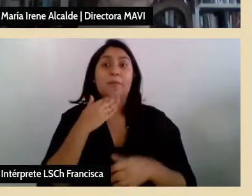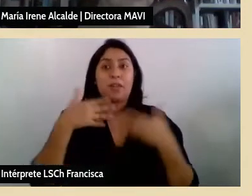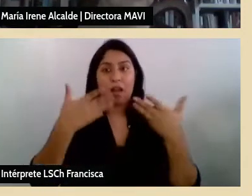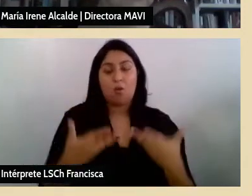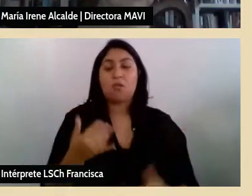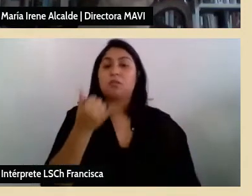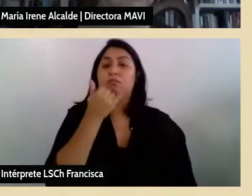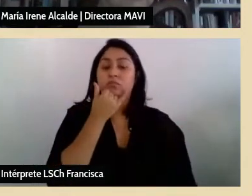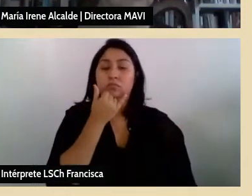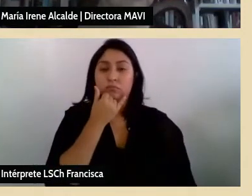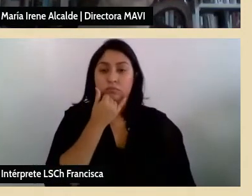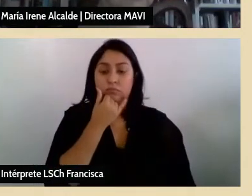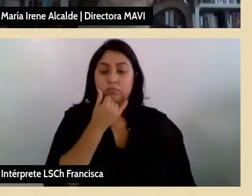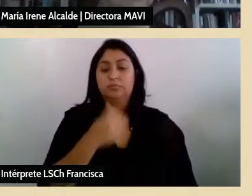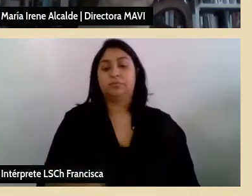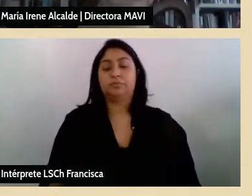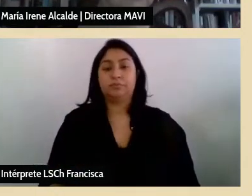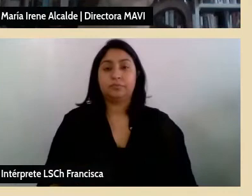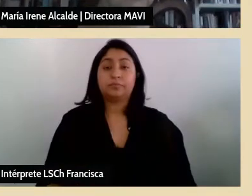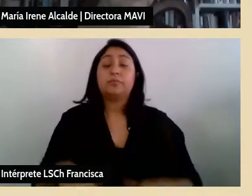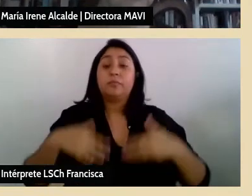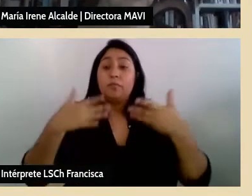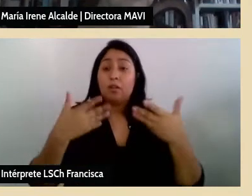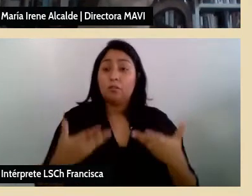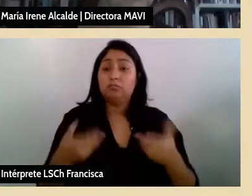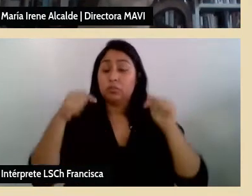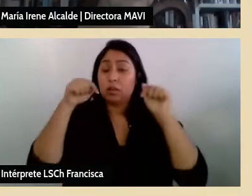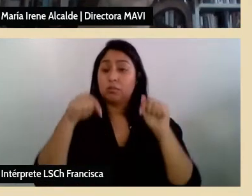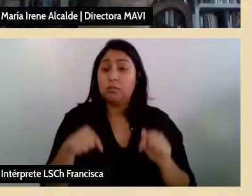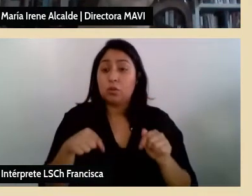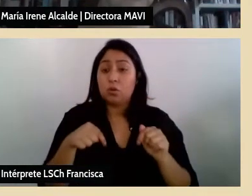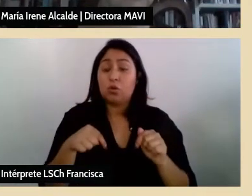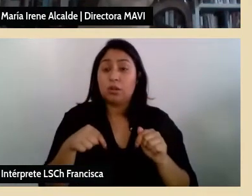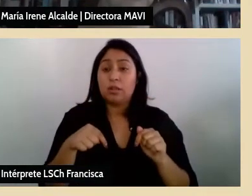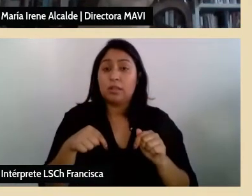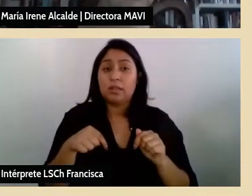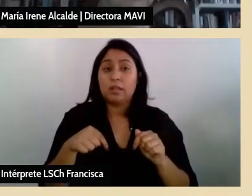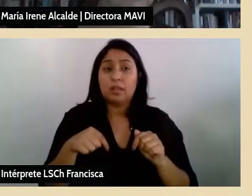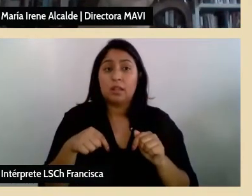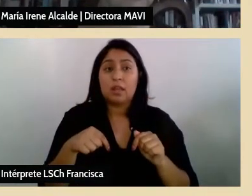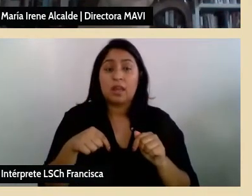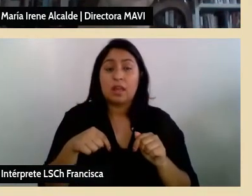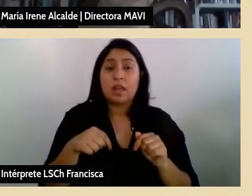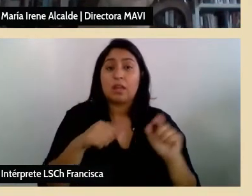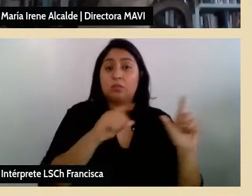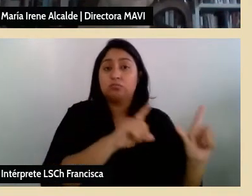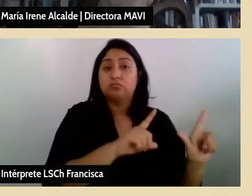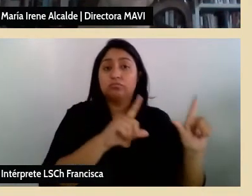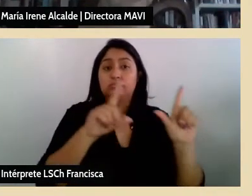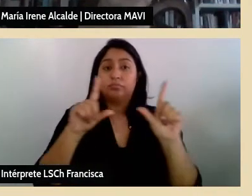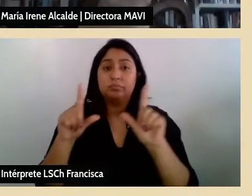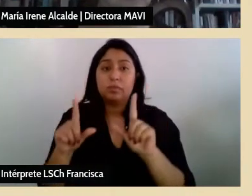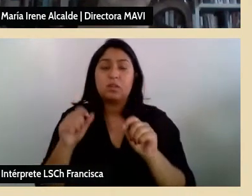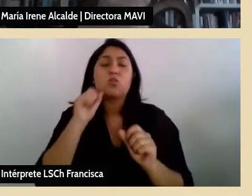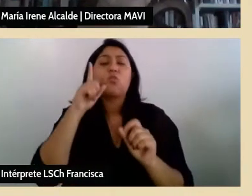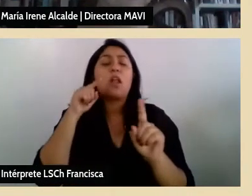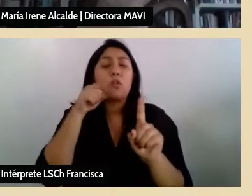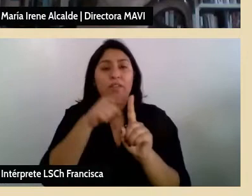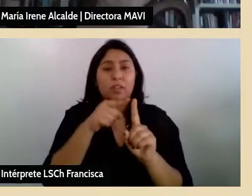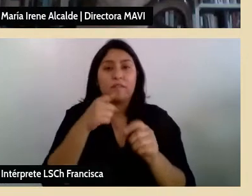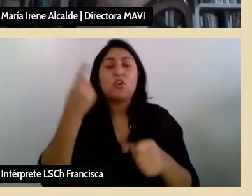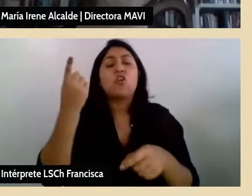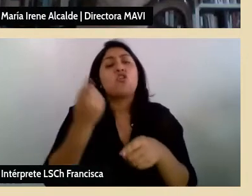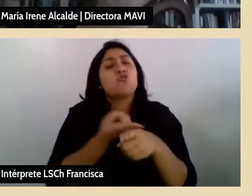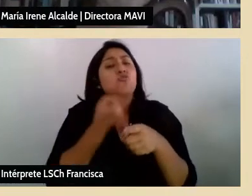esta oportunidad, nos encontramos en una transmisión que tiene como finalidad conversar